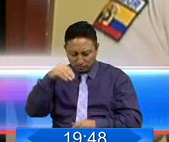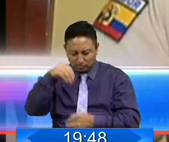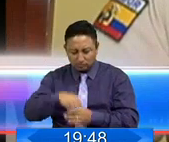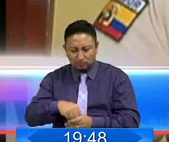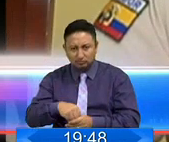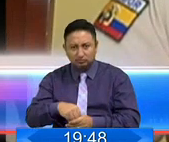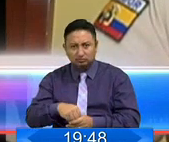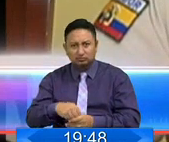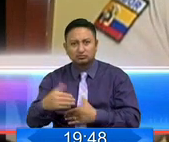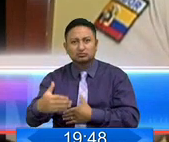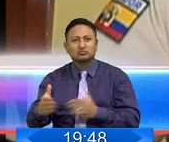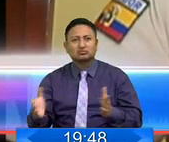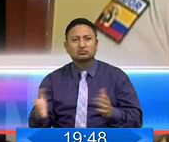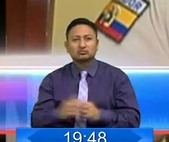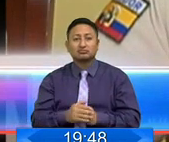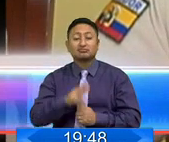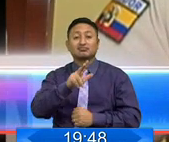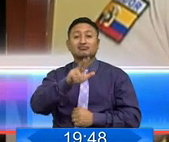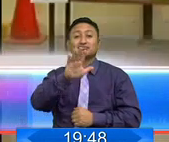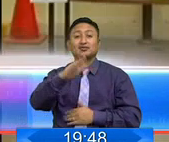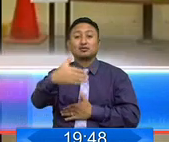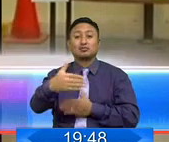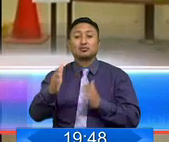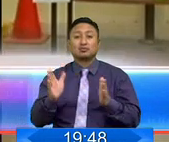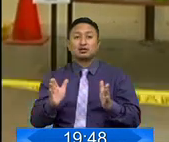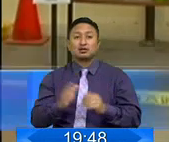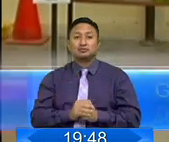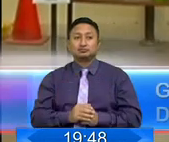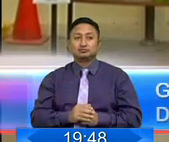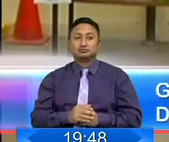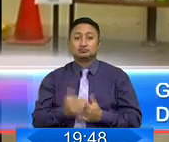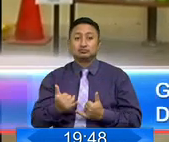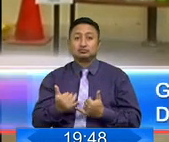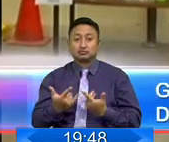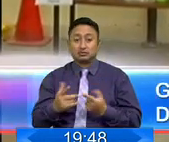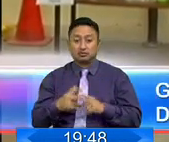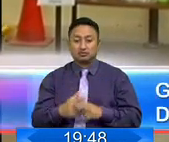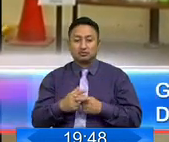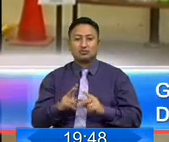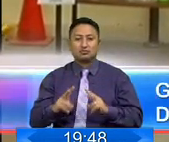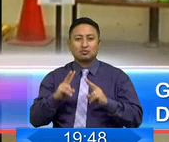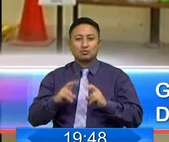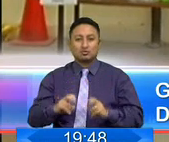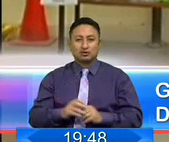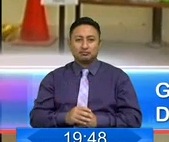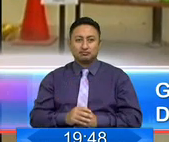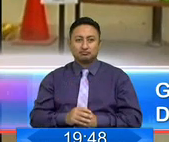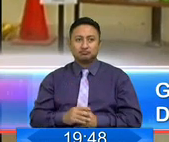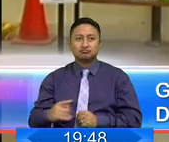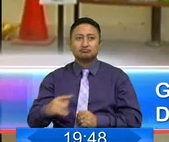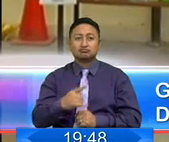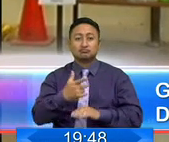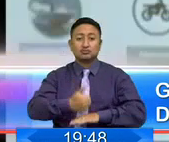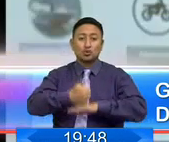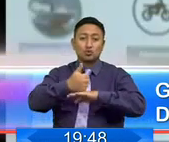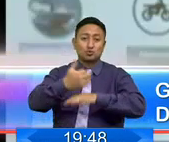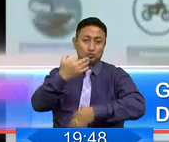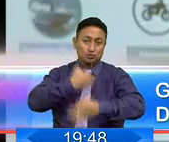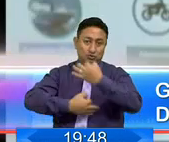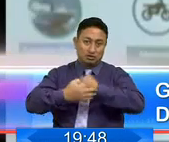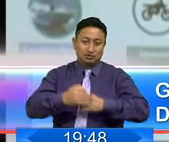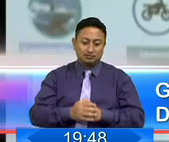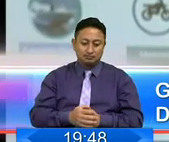de los cartones 35 paquetes. Di que se hacen las respectivas investigaciones. Según dice la autoridad de